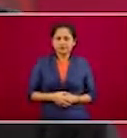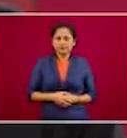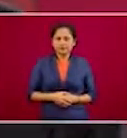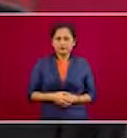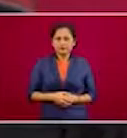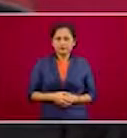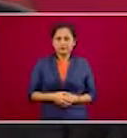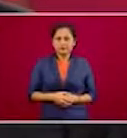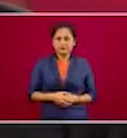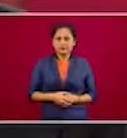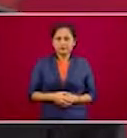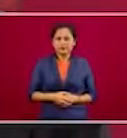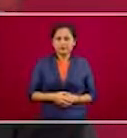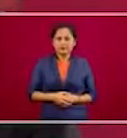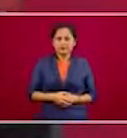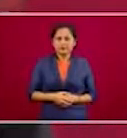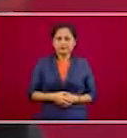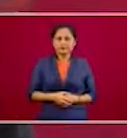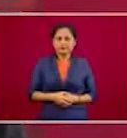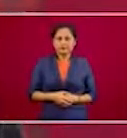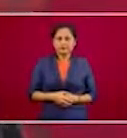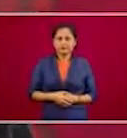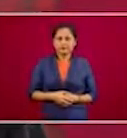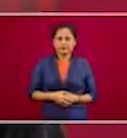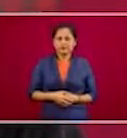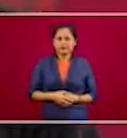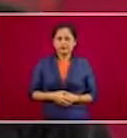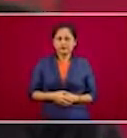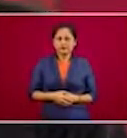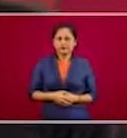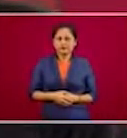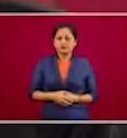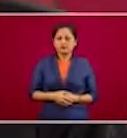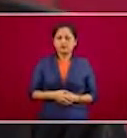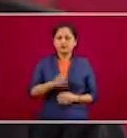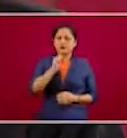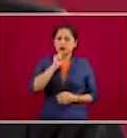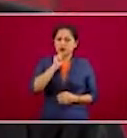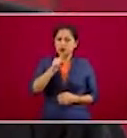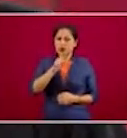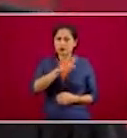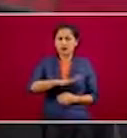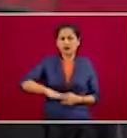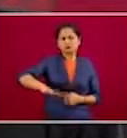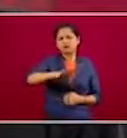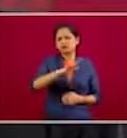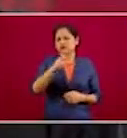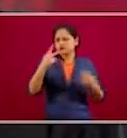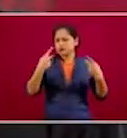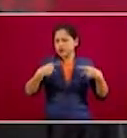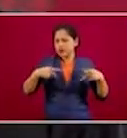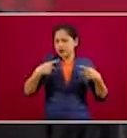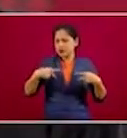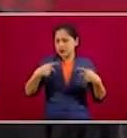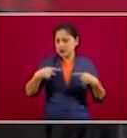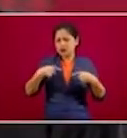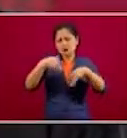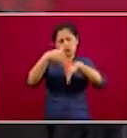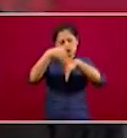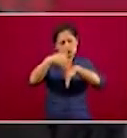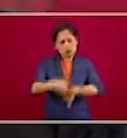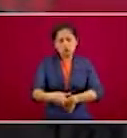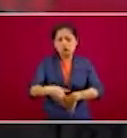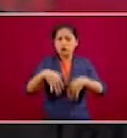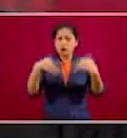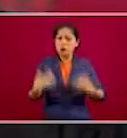del país, incluye las grandes ciudades, que son las más afectadas, y el reinicio de la actividad educativa, el regreso a